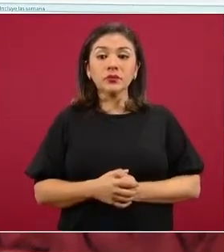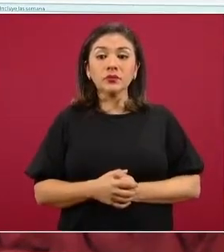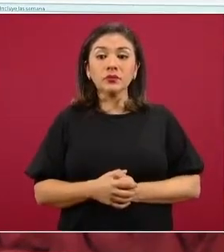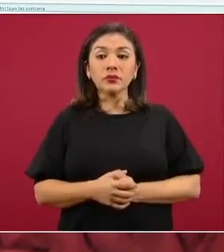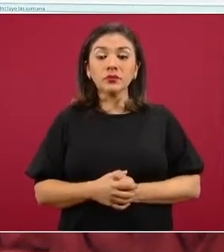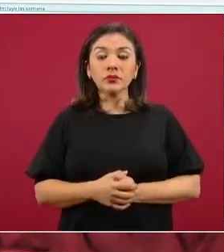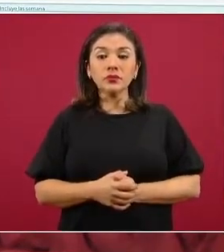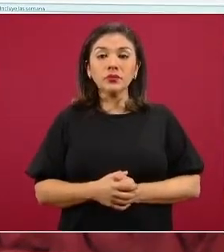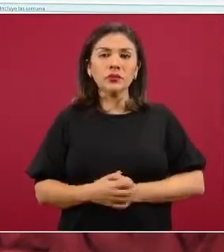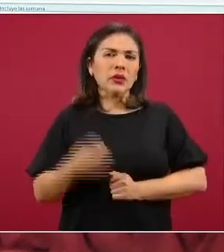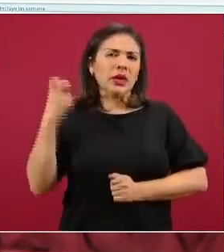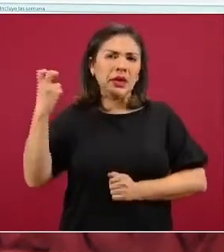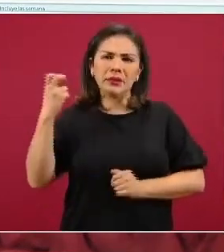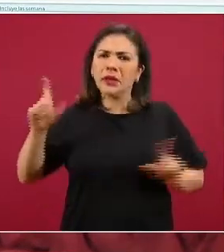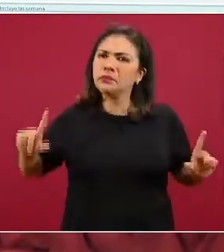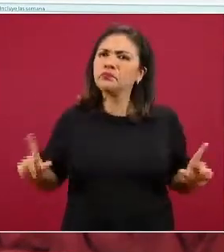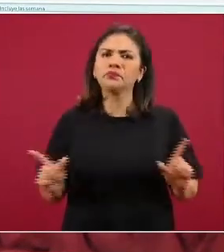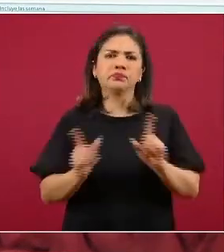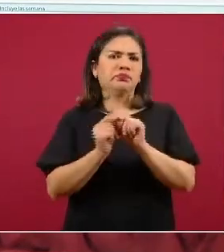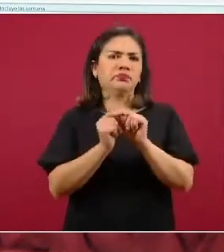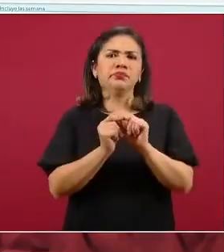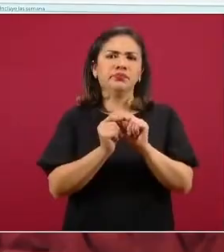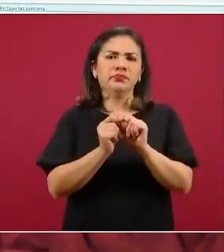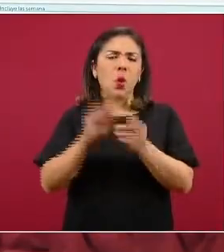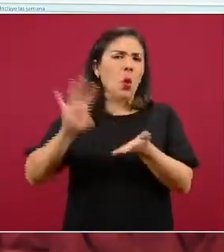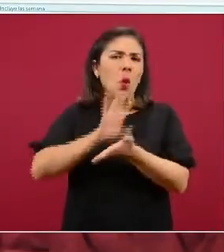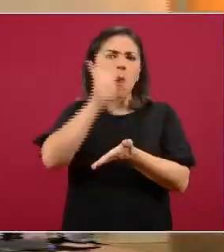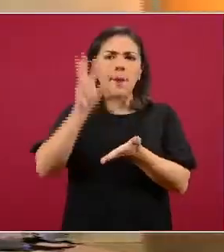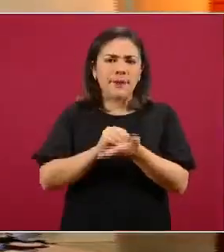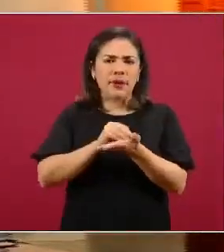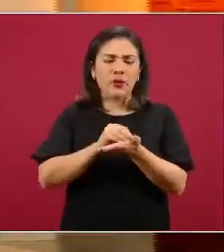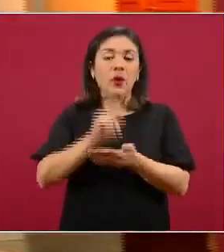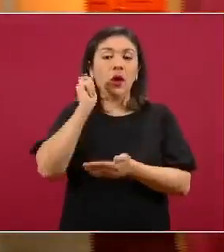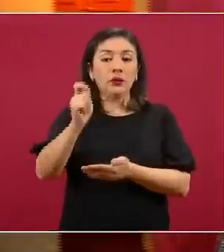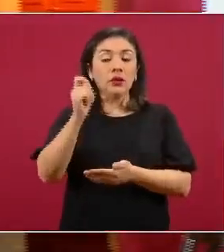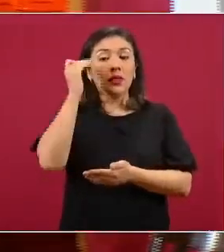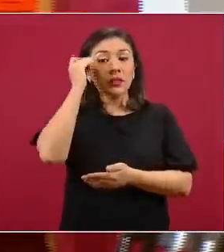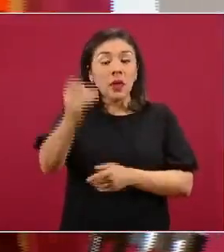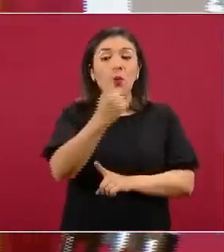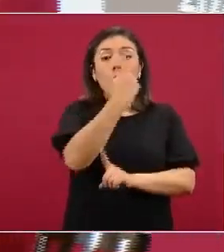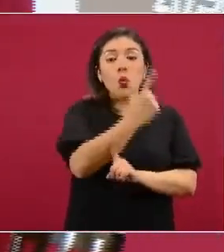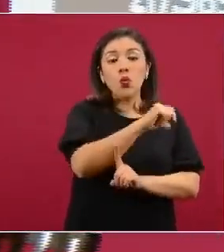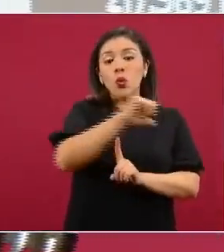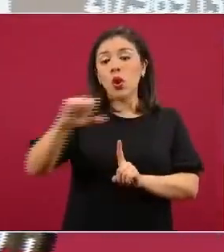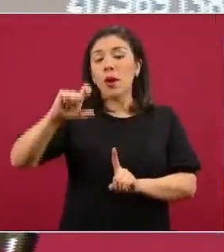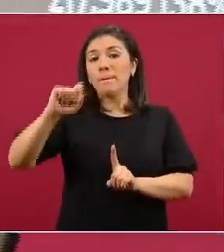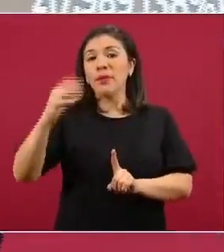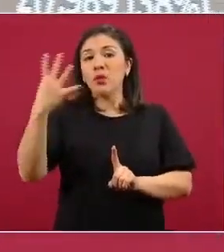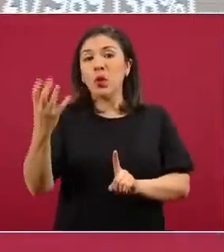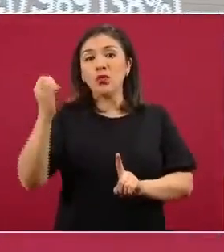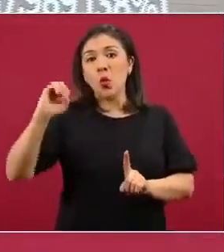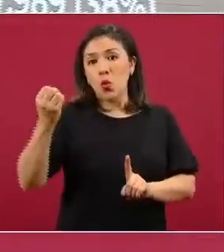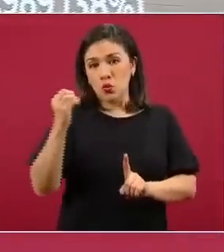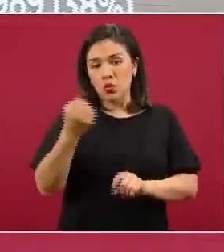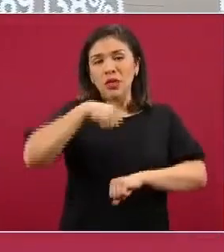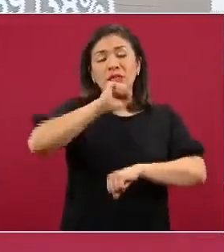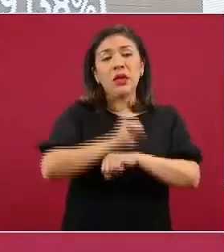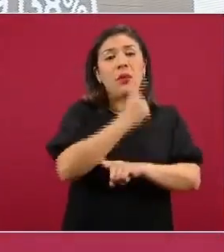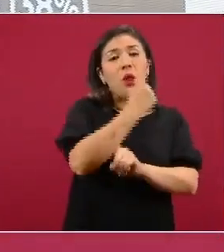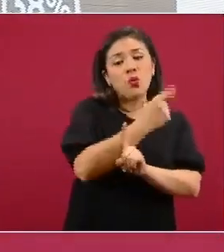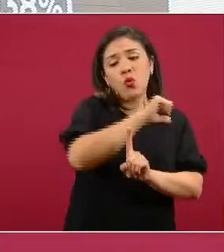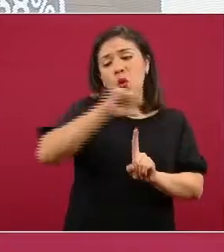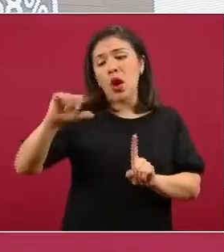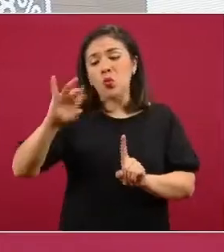Este es el resumen total. Estos son del periodo del 1 al 24 de octubre, o sea, de la semana 1 a la